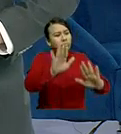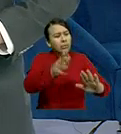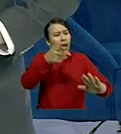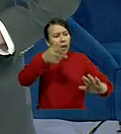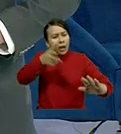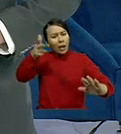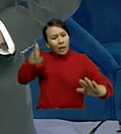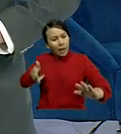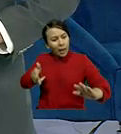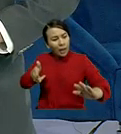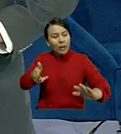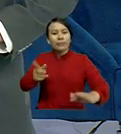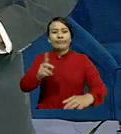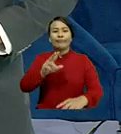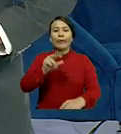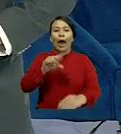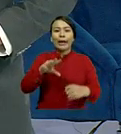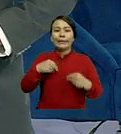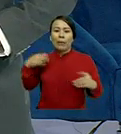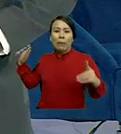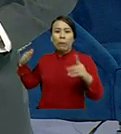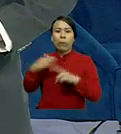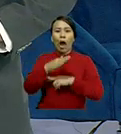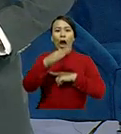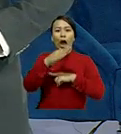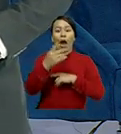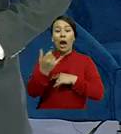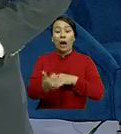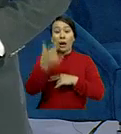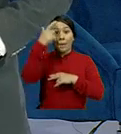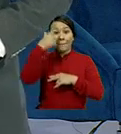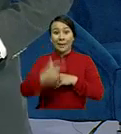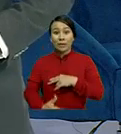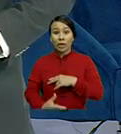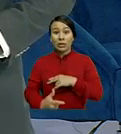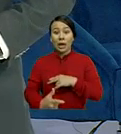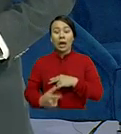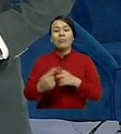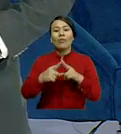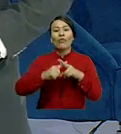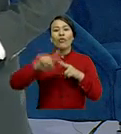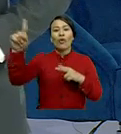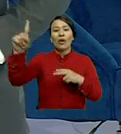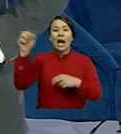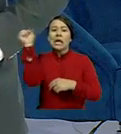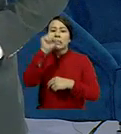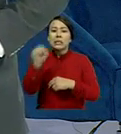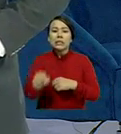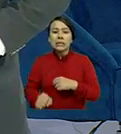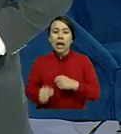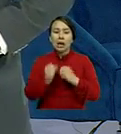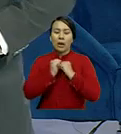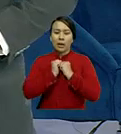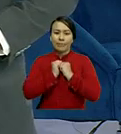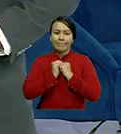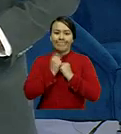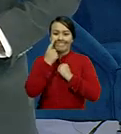el vehículo y ahora está tras la pista del conductor, que se presume estaría en una ciudad de la sierra del país.